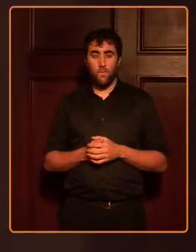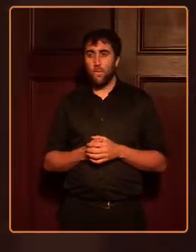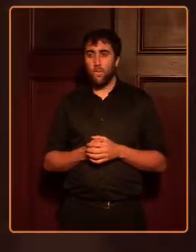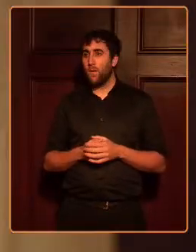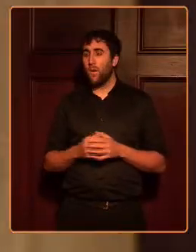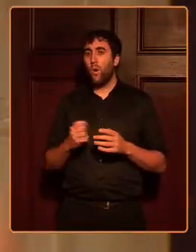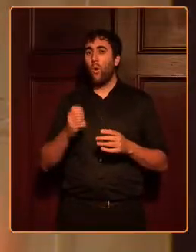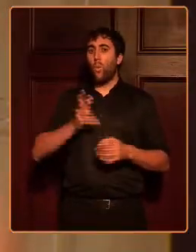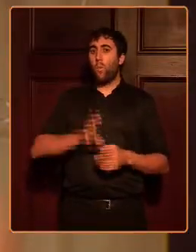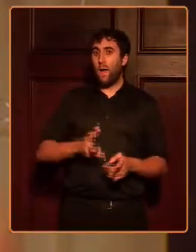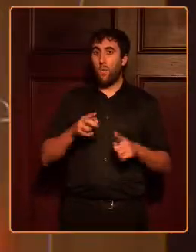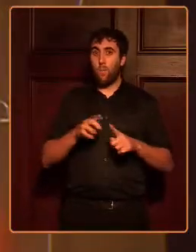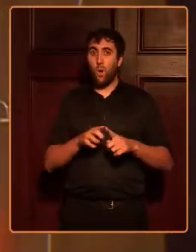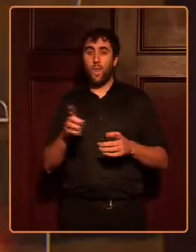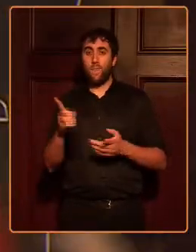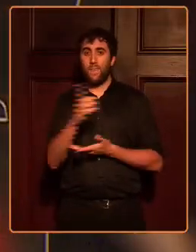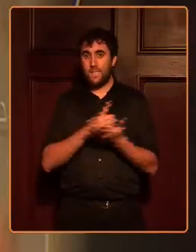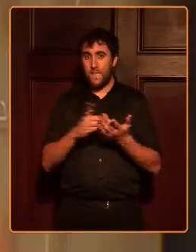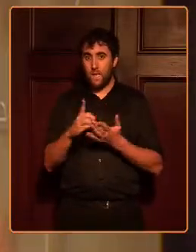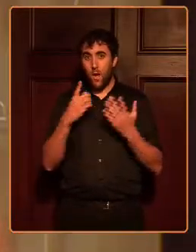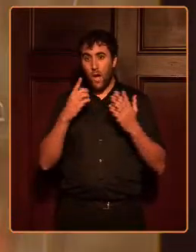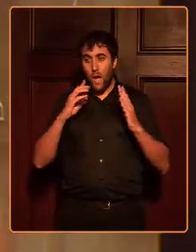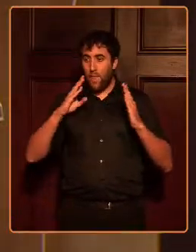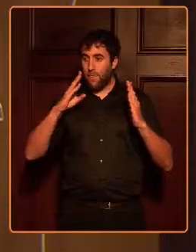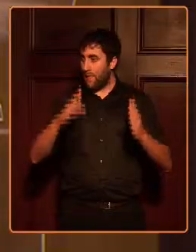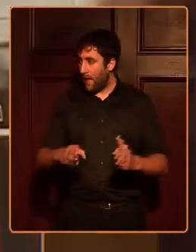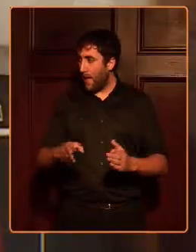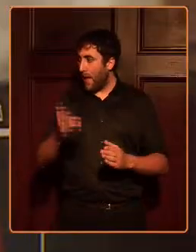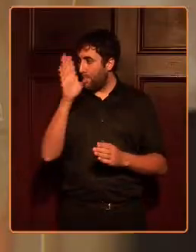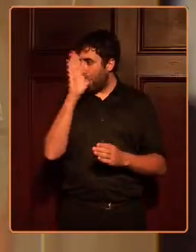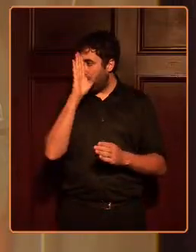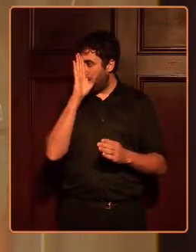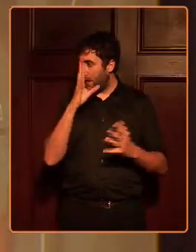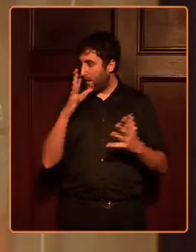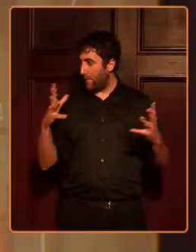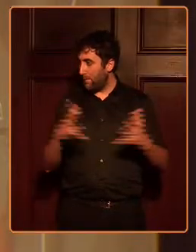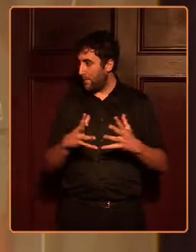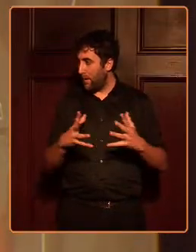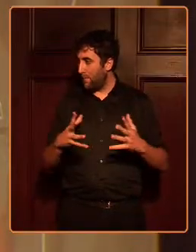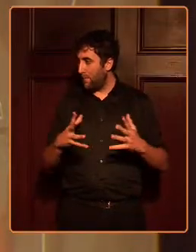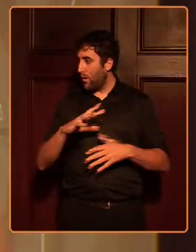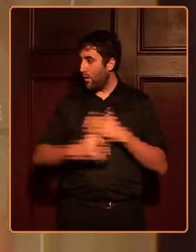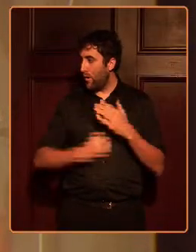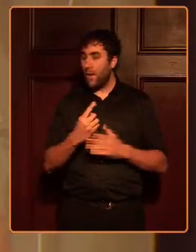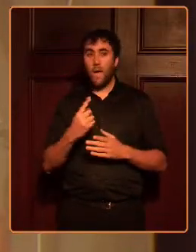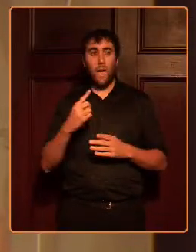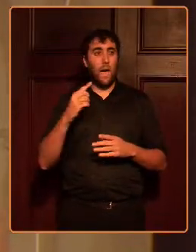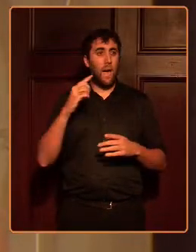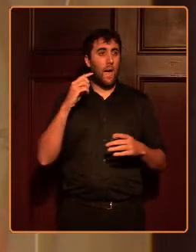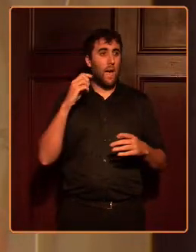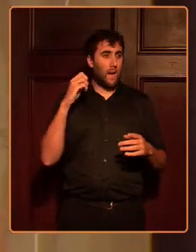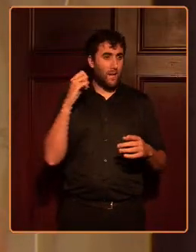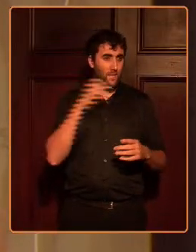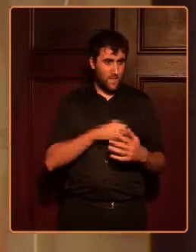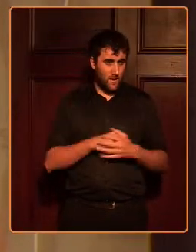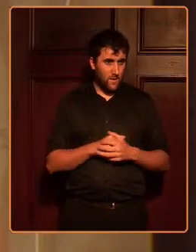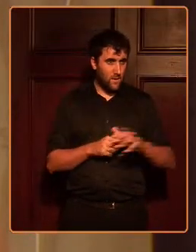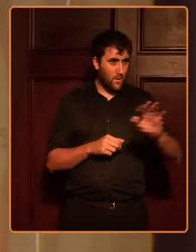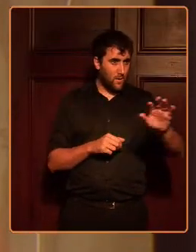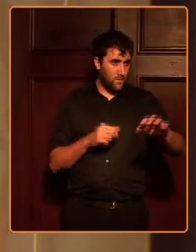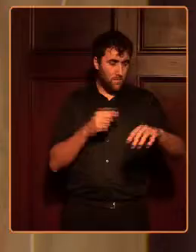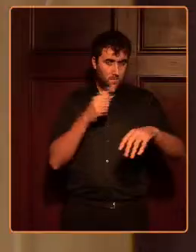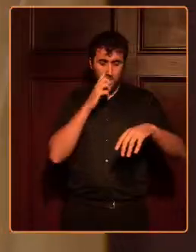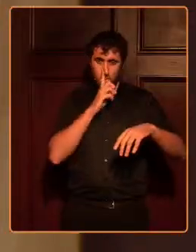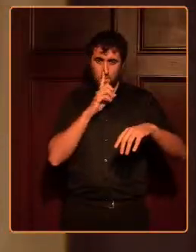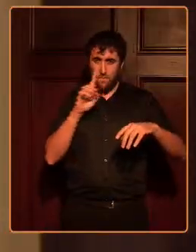por diseño, reaprender a aprender en la era de la inteligencia artificial. Quien estará a cargo